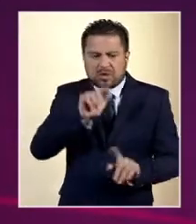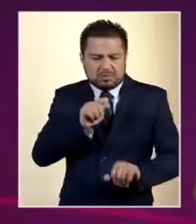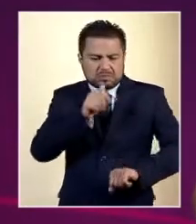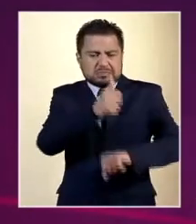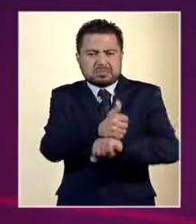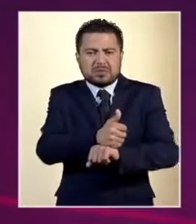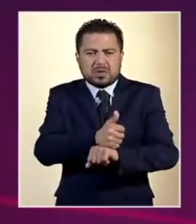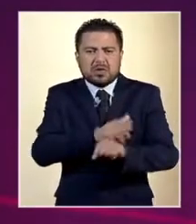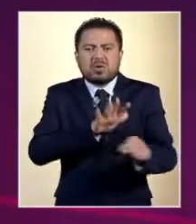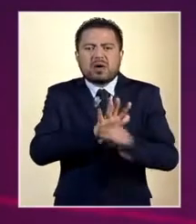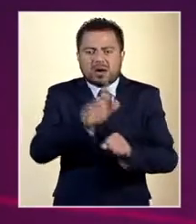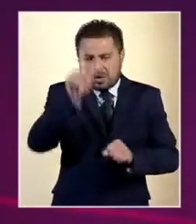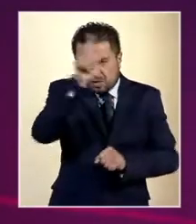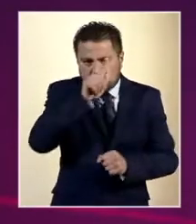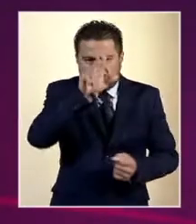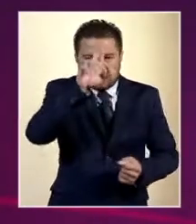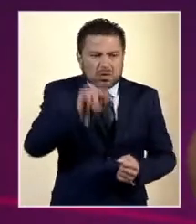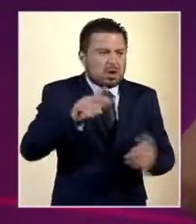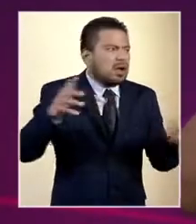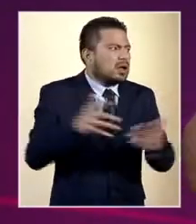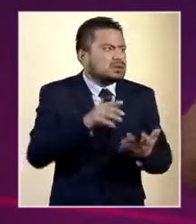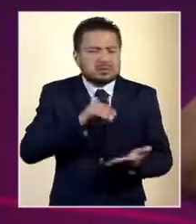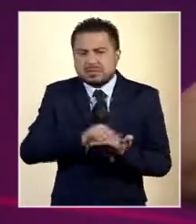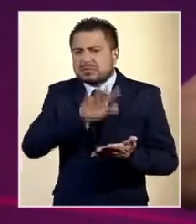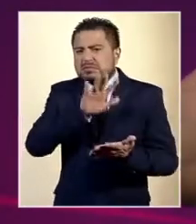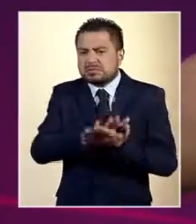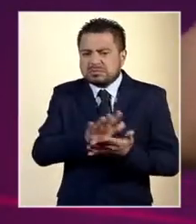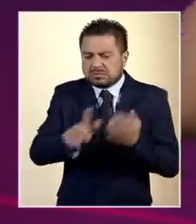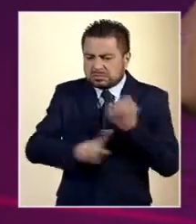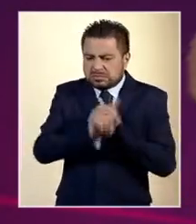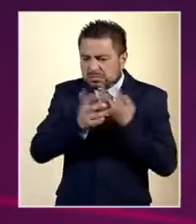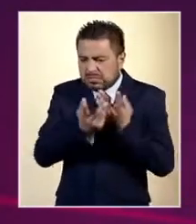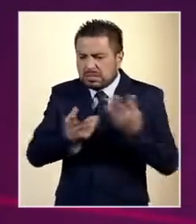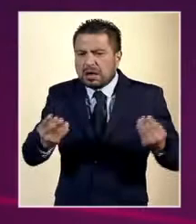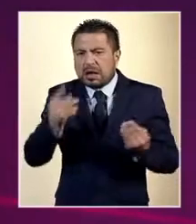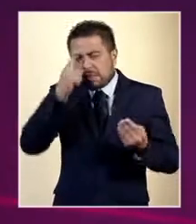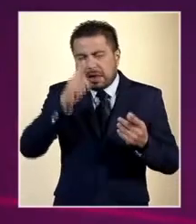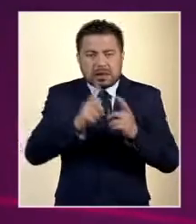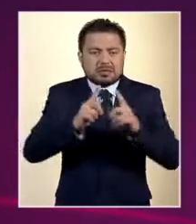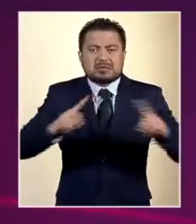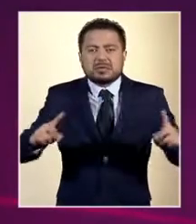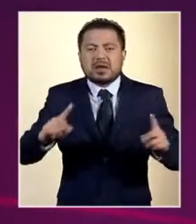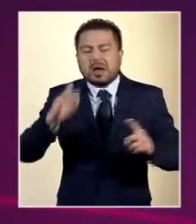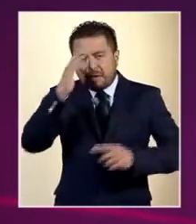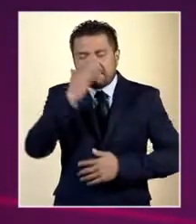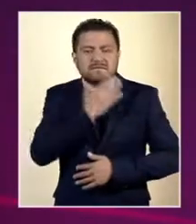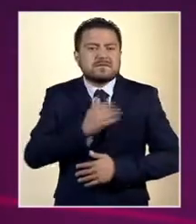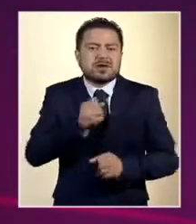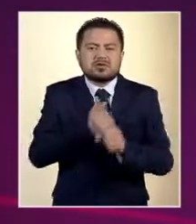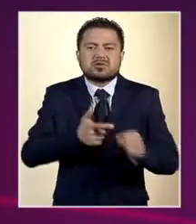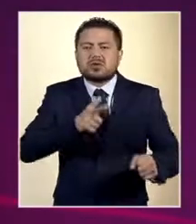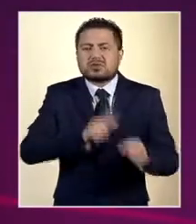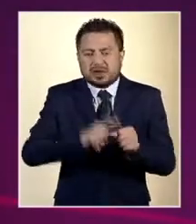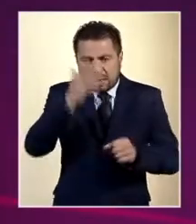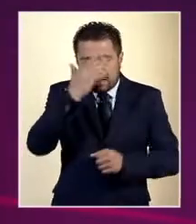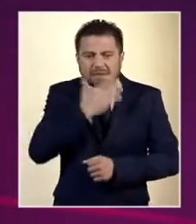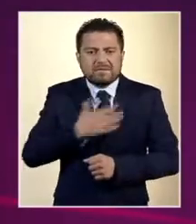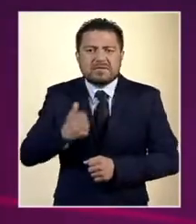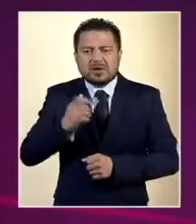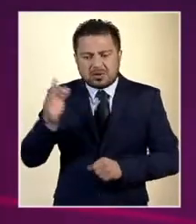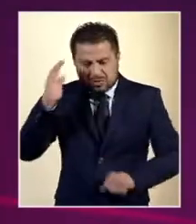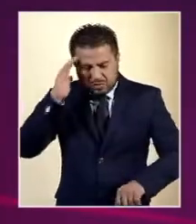autoritaria, desde una lógica que está mediando para que se desarrollen habilidades sociales,